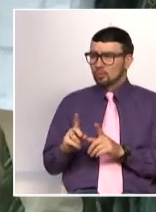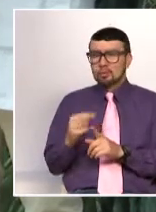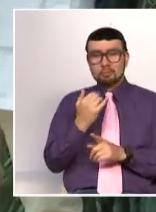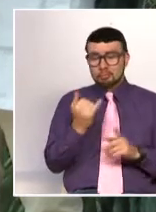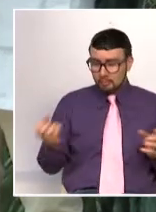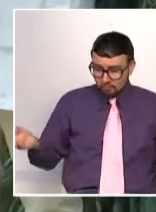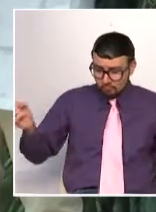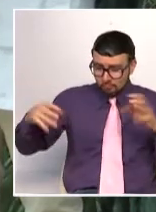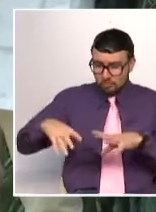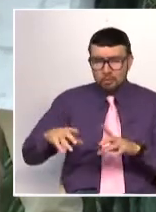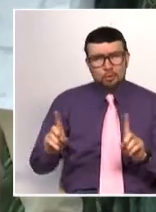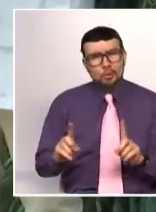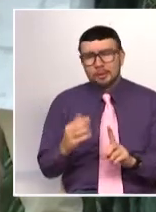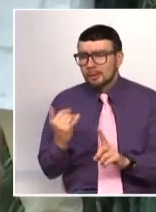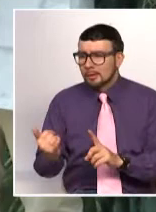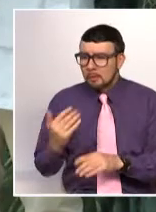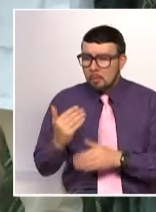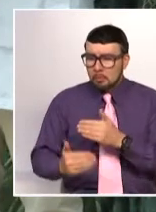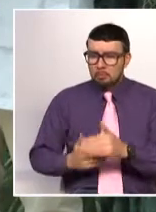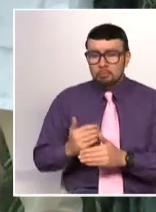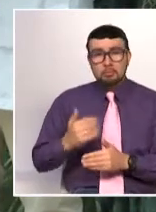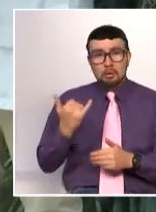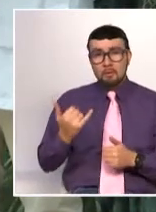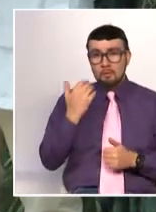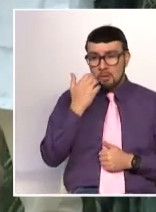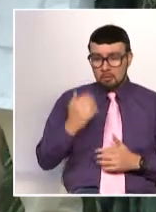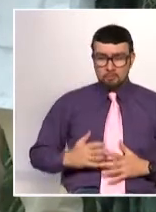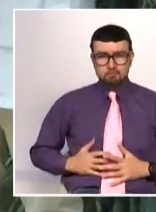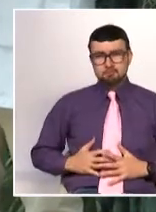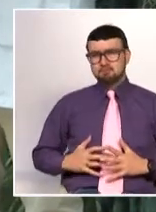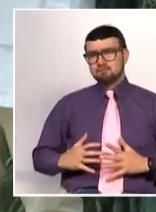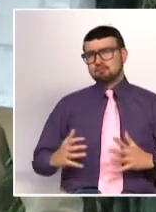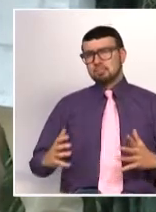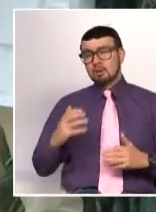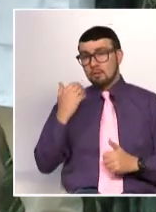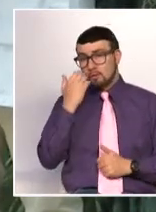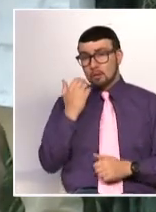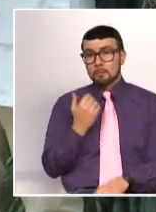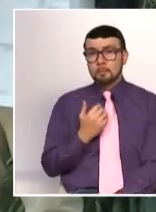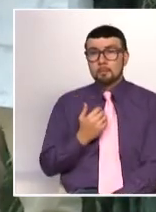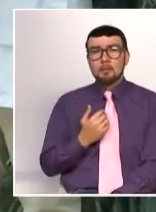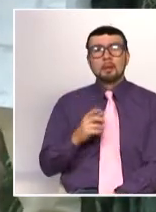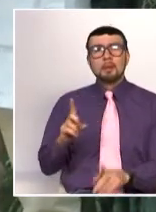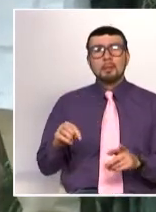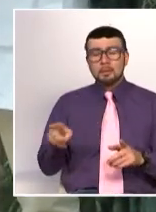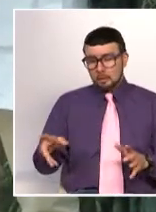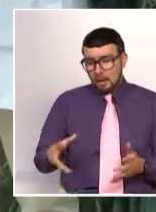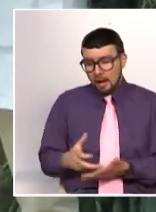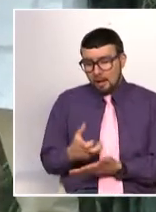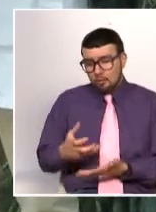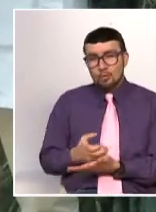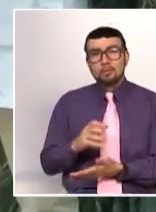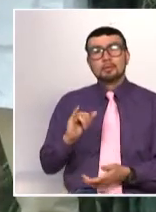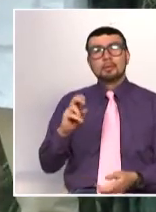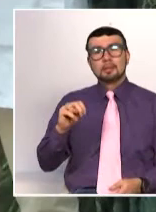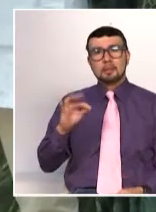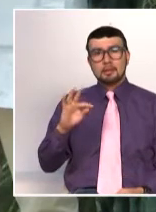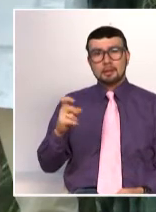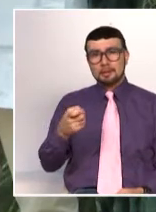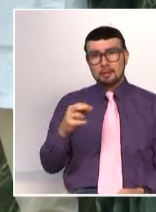hacen que las digestiones se vuelvan más pesadas arroz integral o pasta integral las cremas de verduras vienen muy